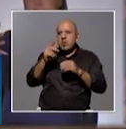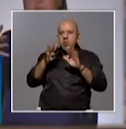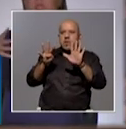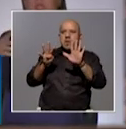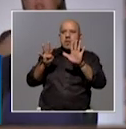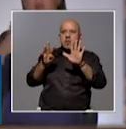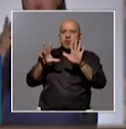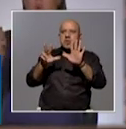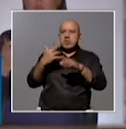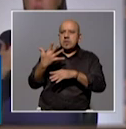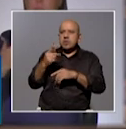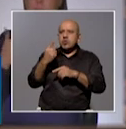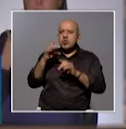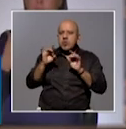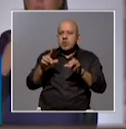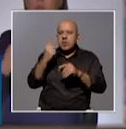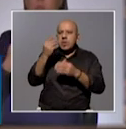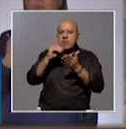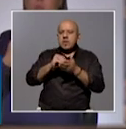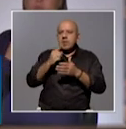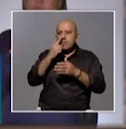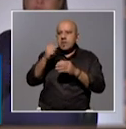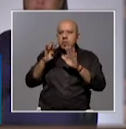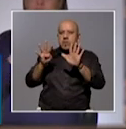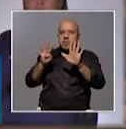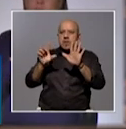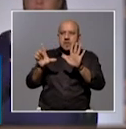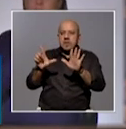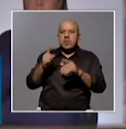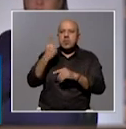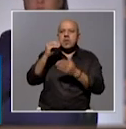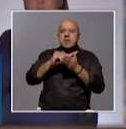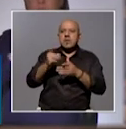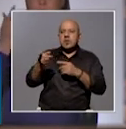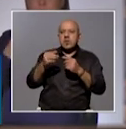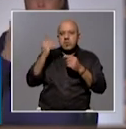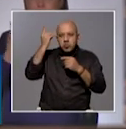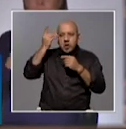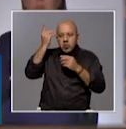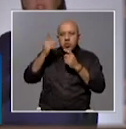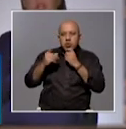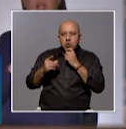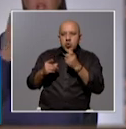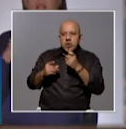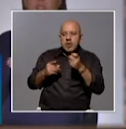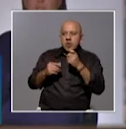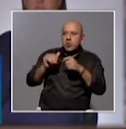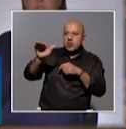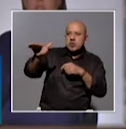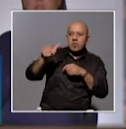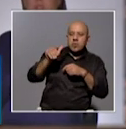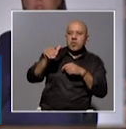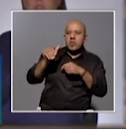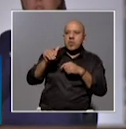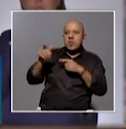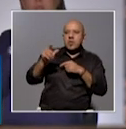solamente una vez ocurrió eso fue en el año 97 cuando un diputado colorado e interpeló álvaro